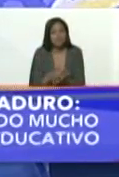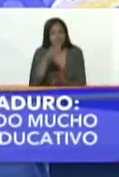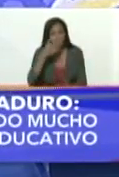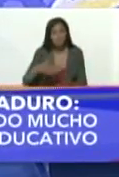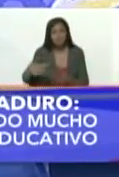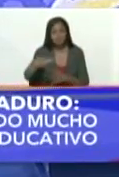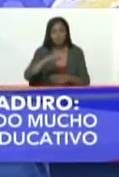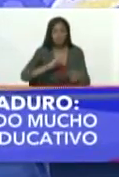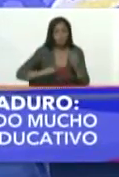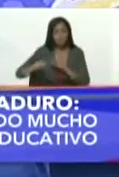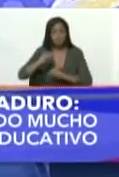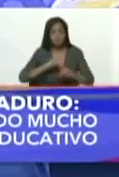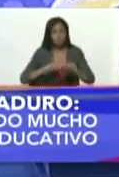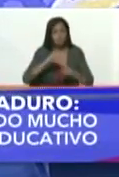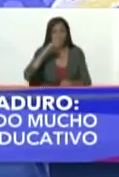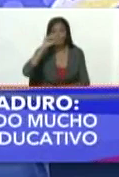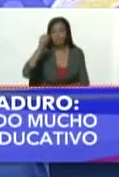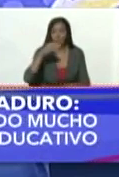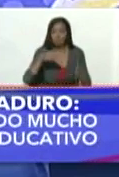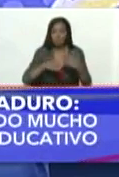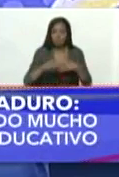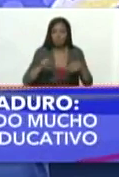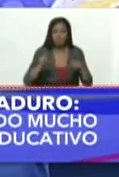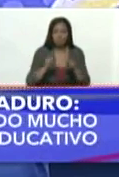movilizado. Y Maduro fue,